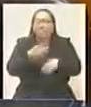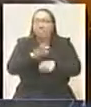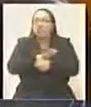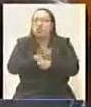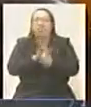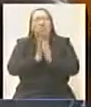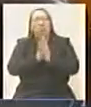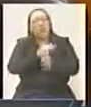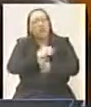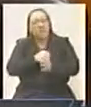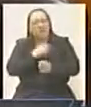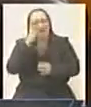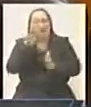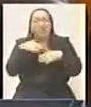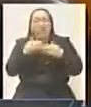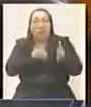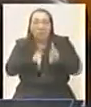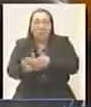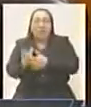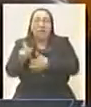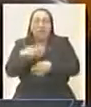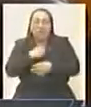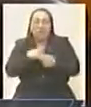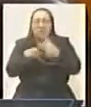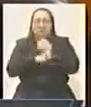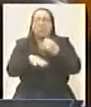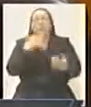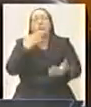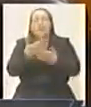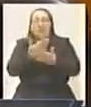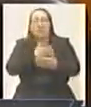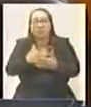suficientes, ministra, para poder llevar adelante nuestro país. Muchas gracias, señor presidente.